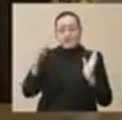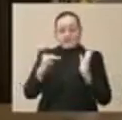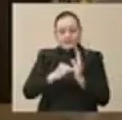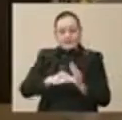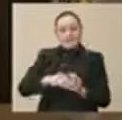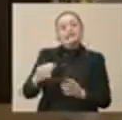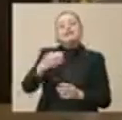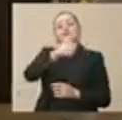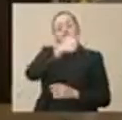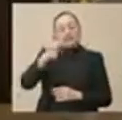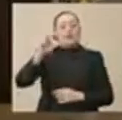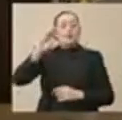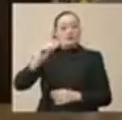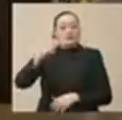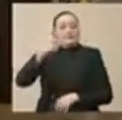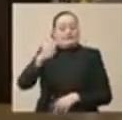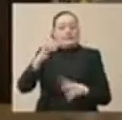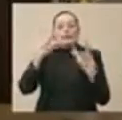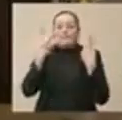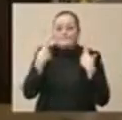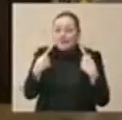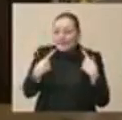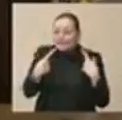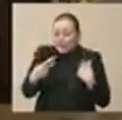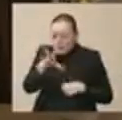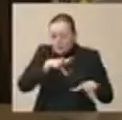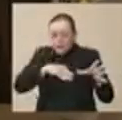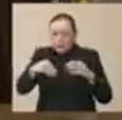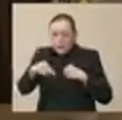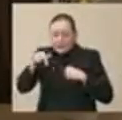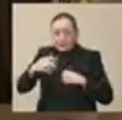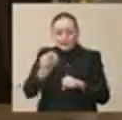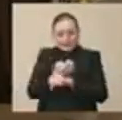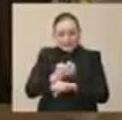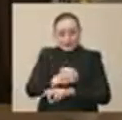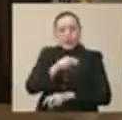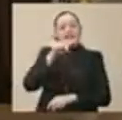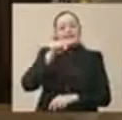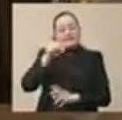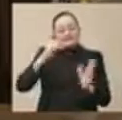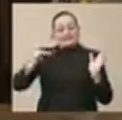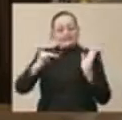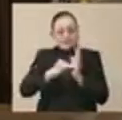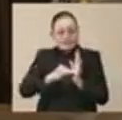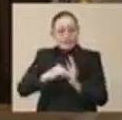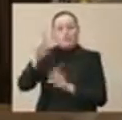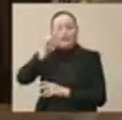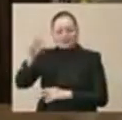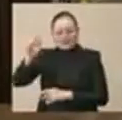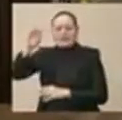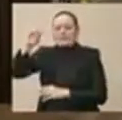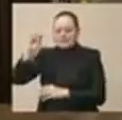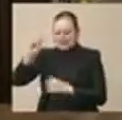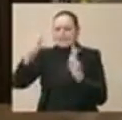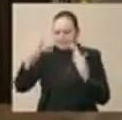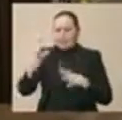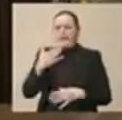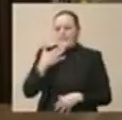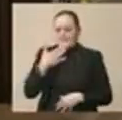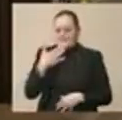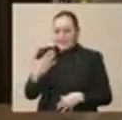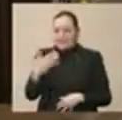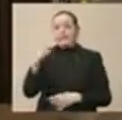19 mil 696 personas en nuestro estado de las cuales 17 mil 260 se han